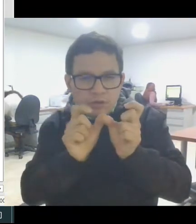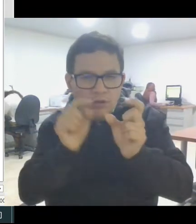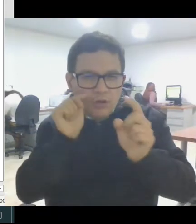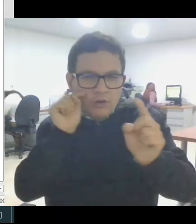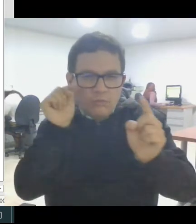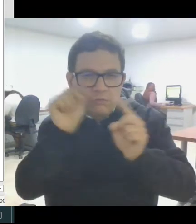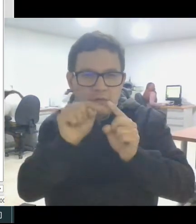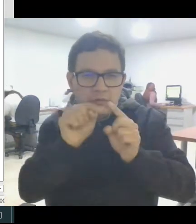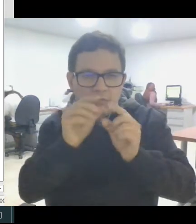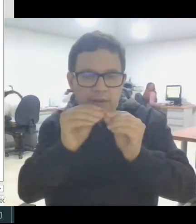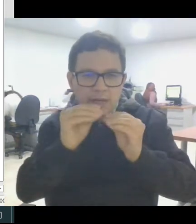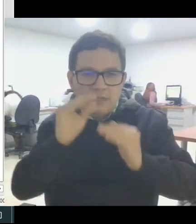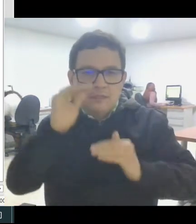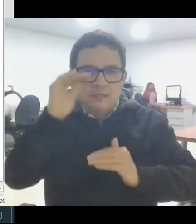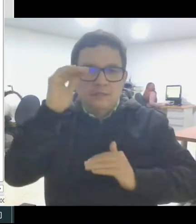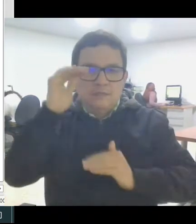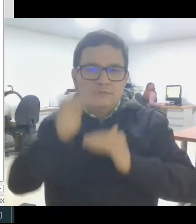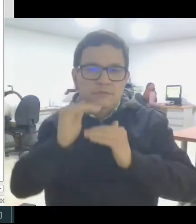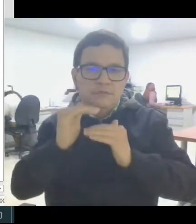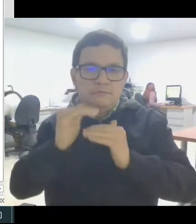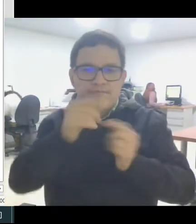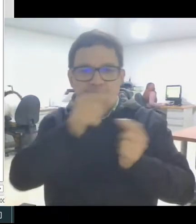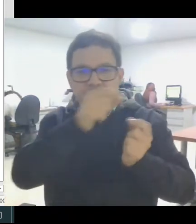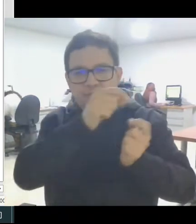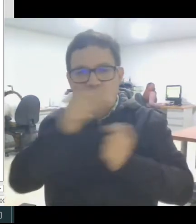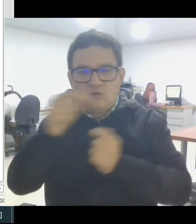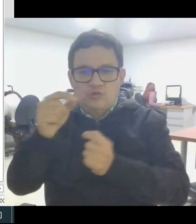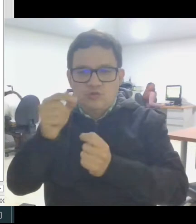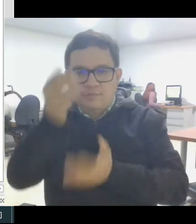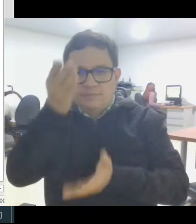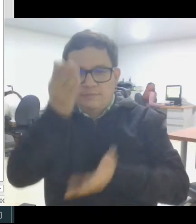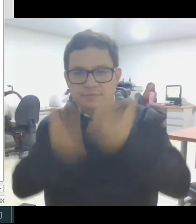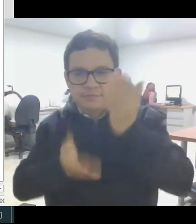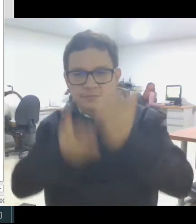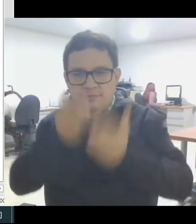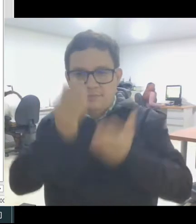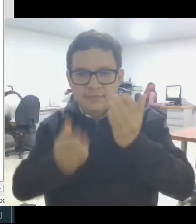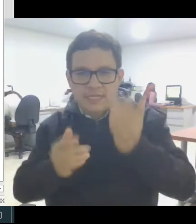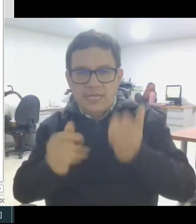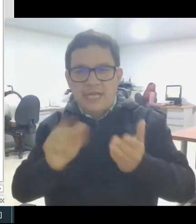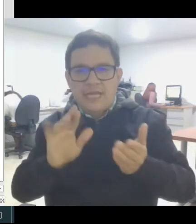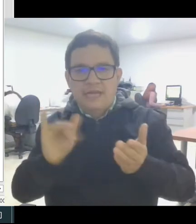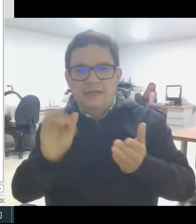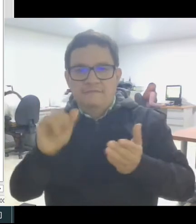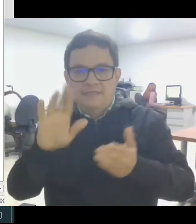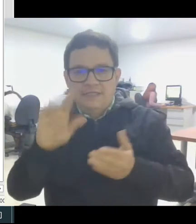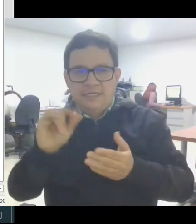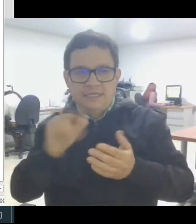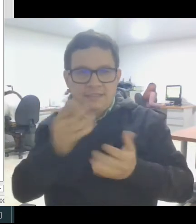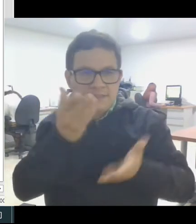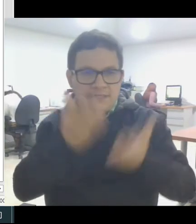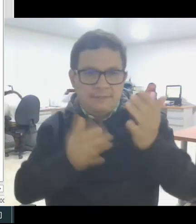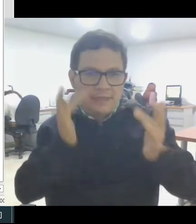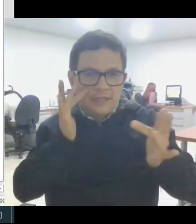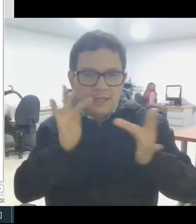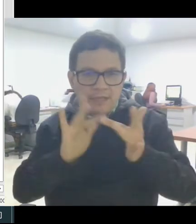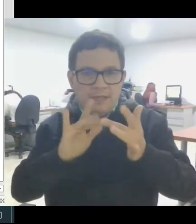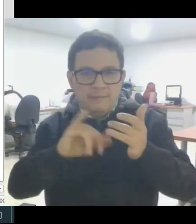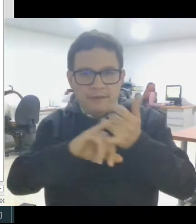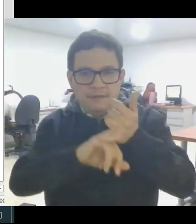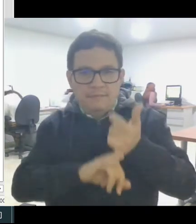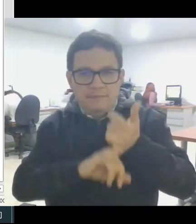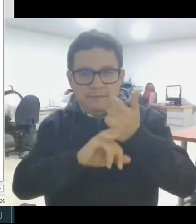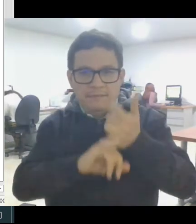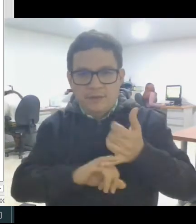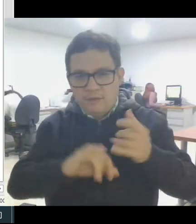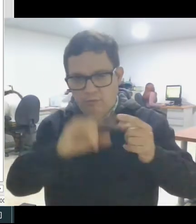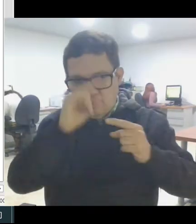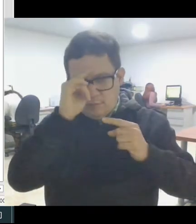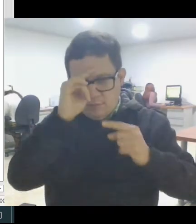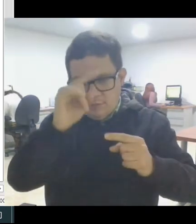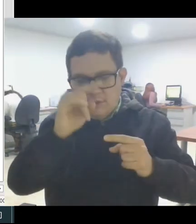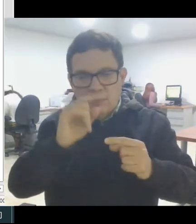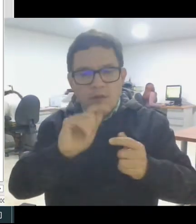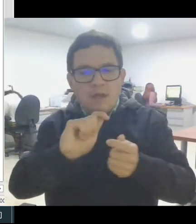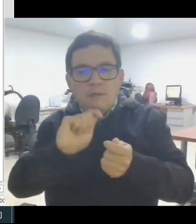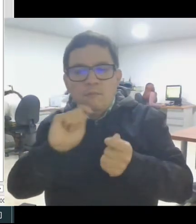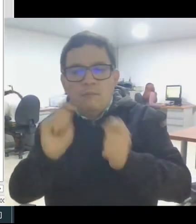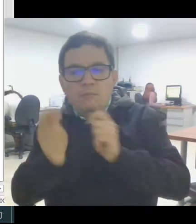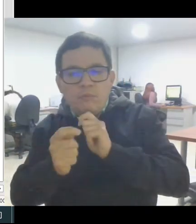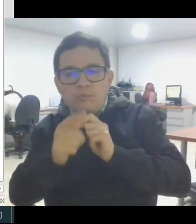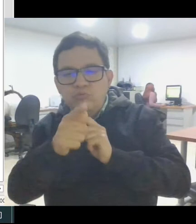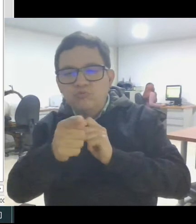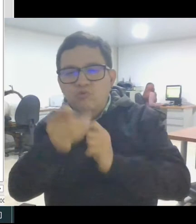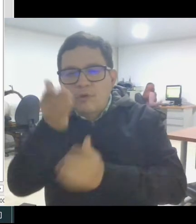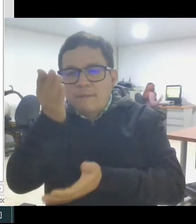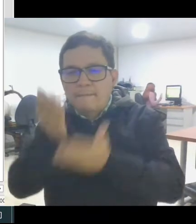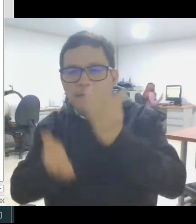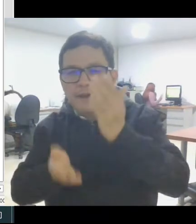la minimización de la suma de las variables artificiales sujeta a las restricciones del problema original, modificada por las